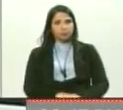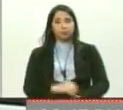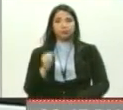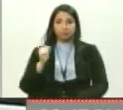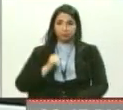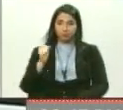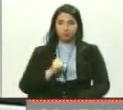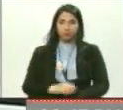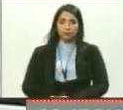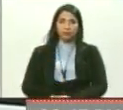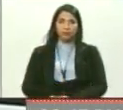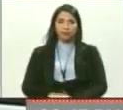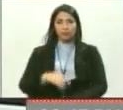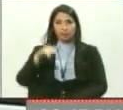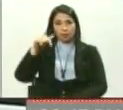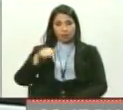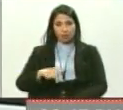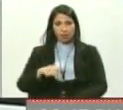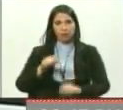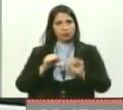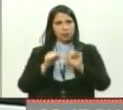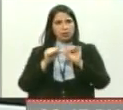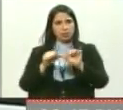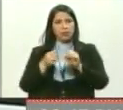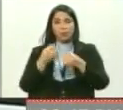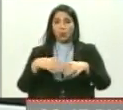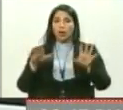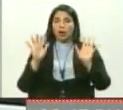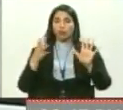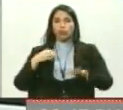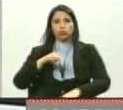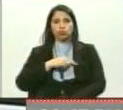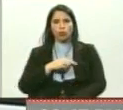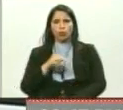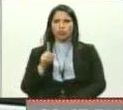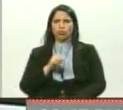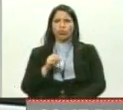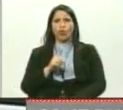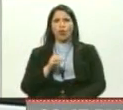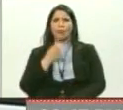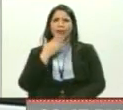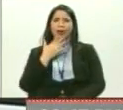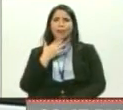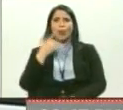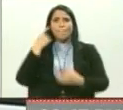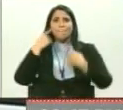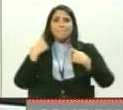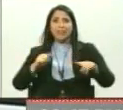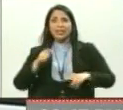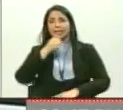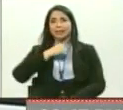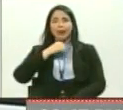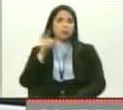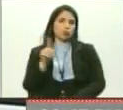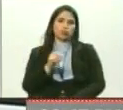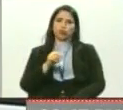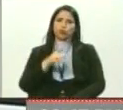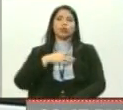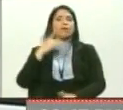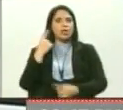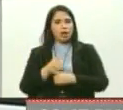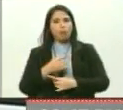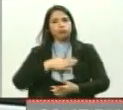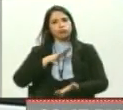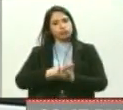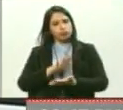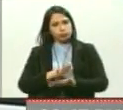Exactamente. Y así seguiremos, pues, no vamos a impacientarnos, vamos a mantenernos, vamos